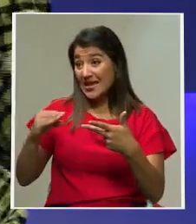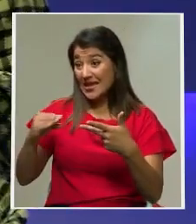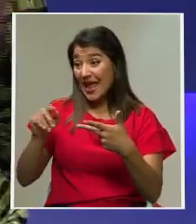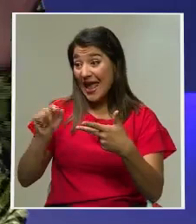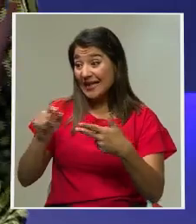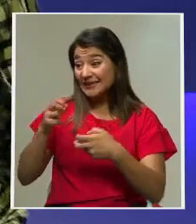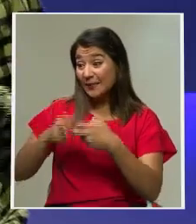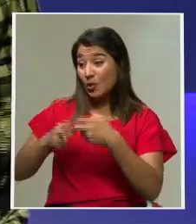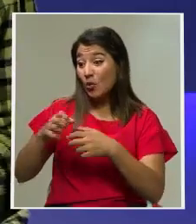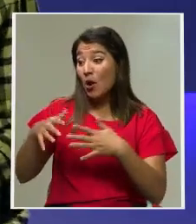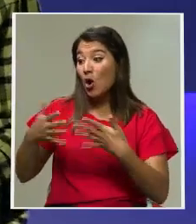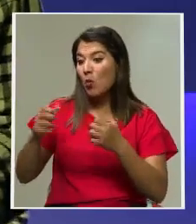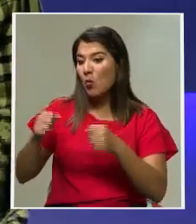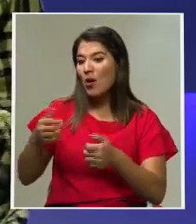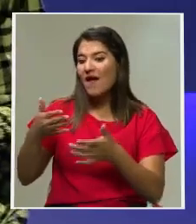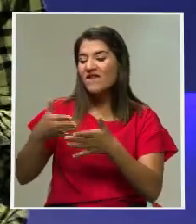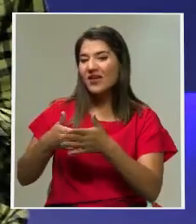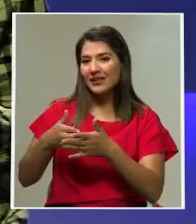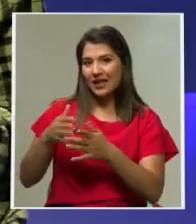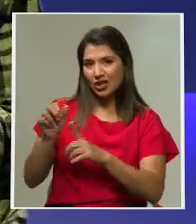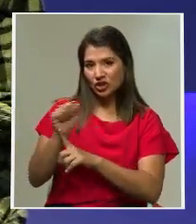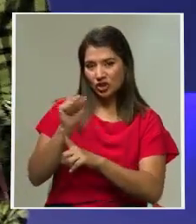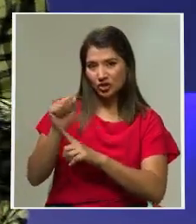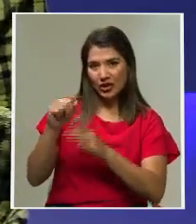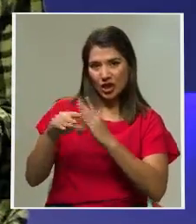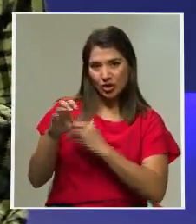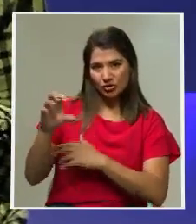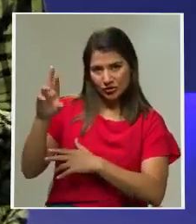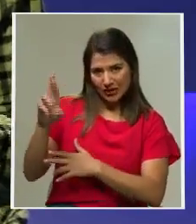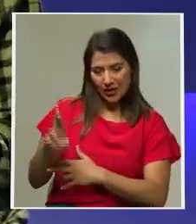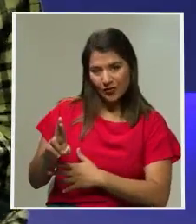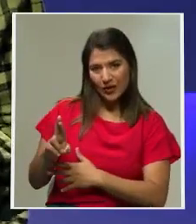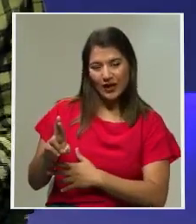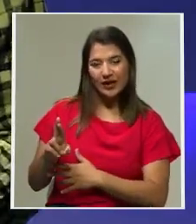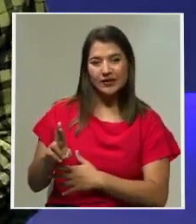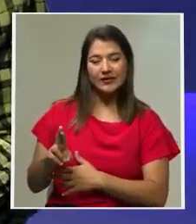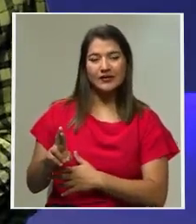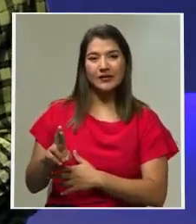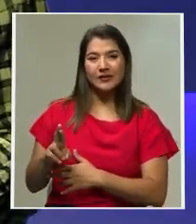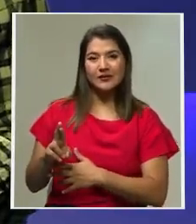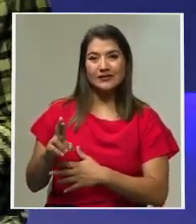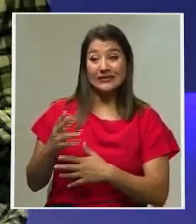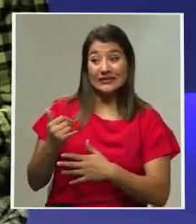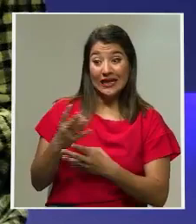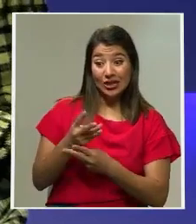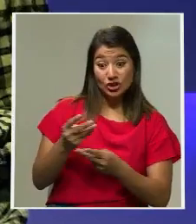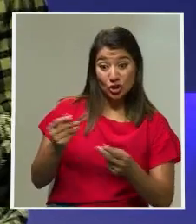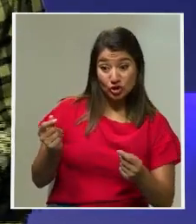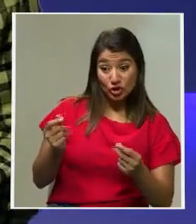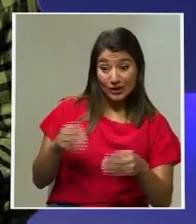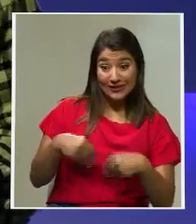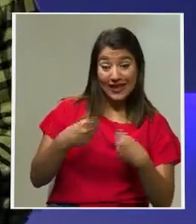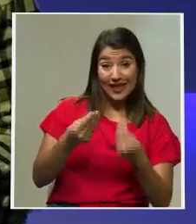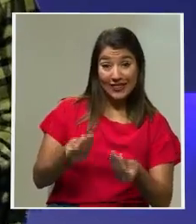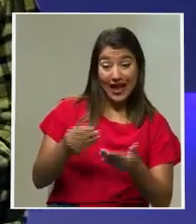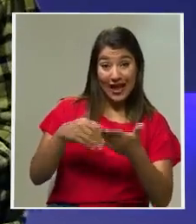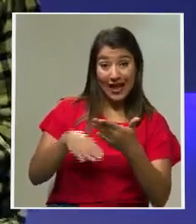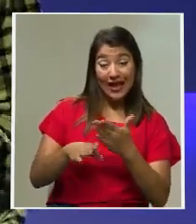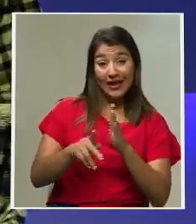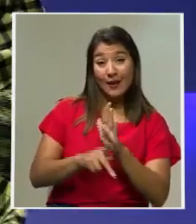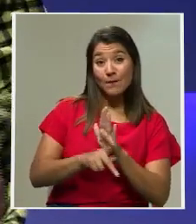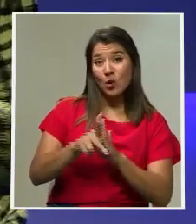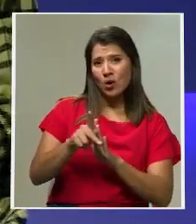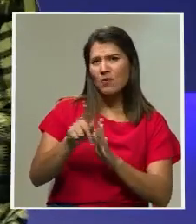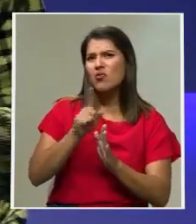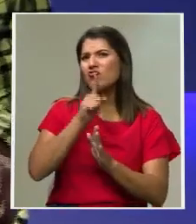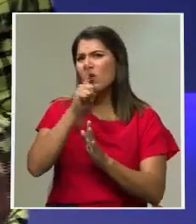dentro de una sociedad como la costarricense las soluciones que se dan a esas problemáticas, digamos, que aparecen en la serie?